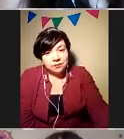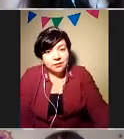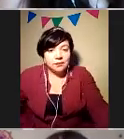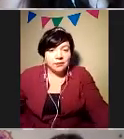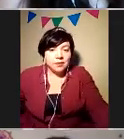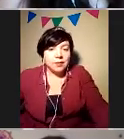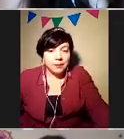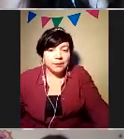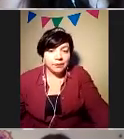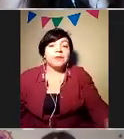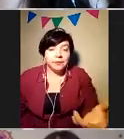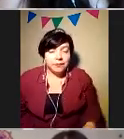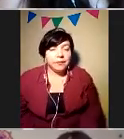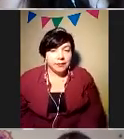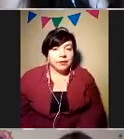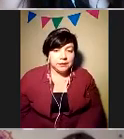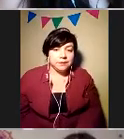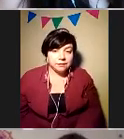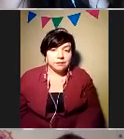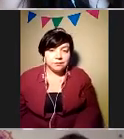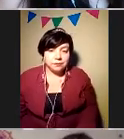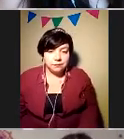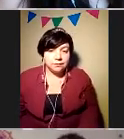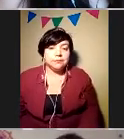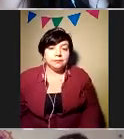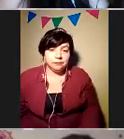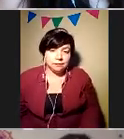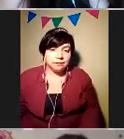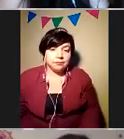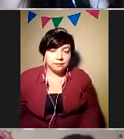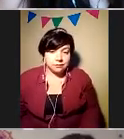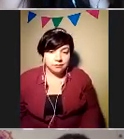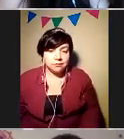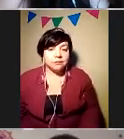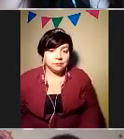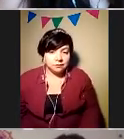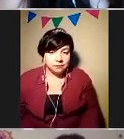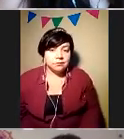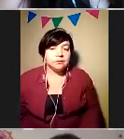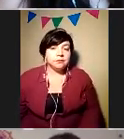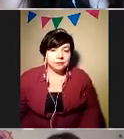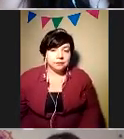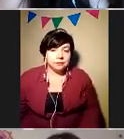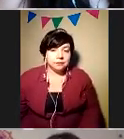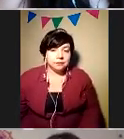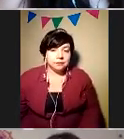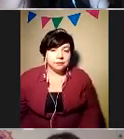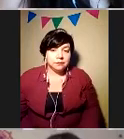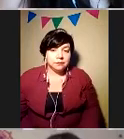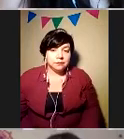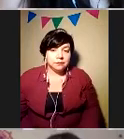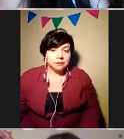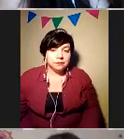Caiga, si al final es la gracia de la economía circular, que nada se caiga, que todo empiece en el ciclo y nunca se caiga, nunca se bote, nunca, nunca, nunca, nunca, siempre